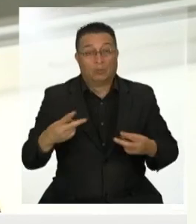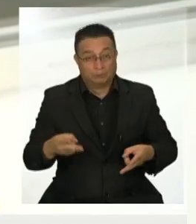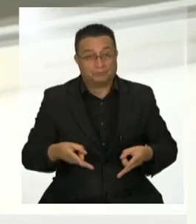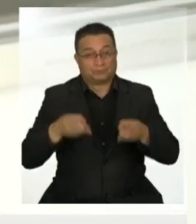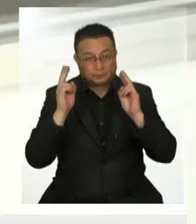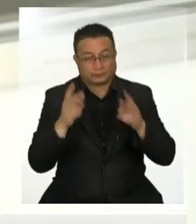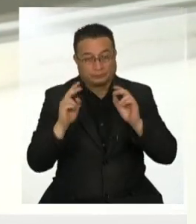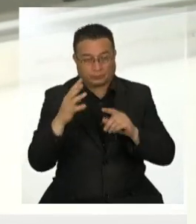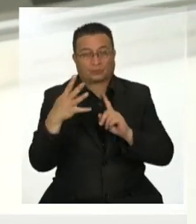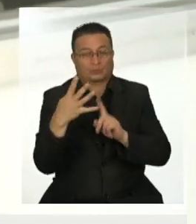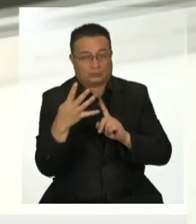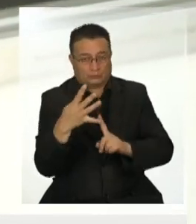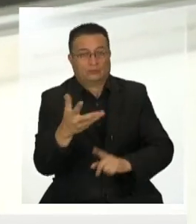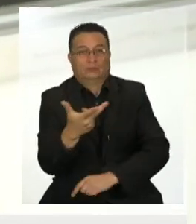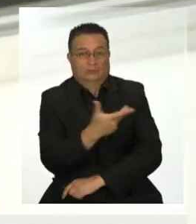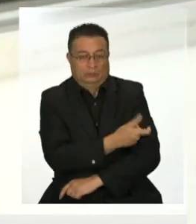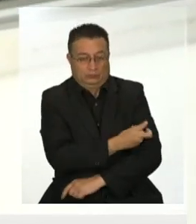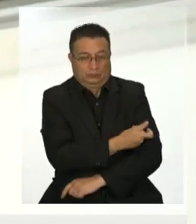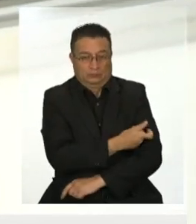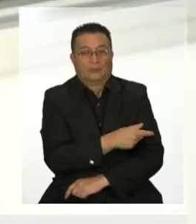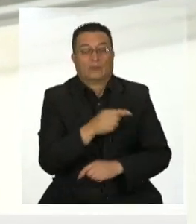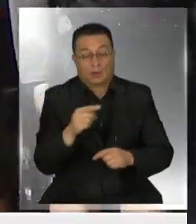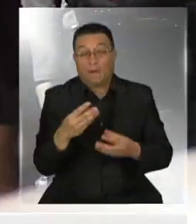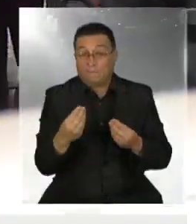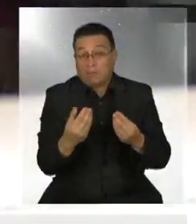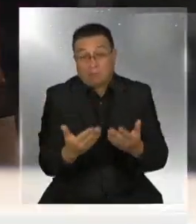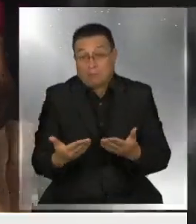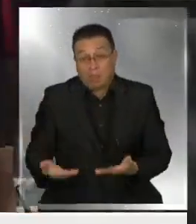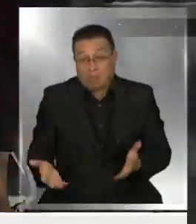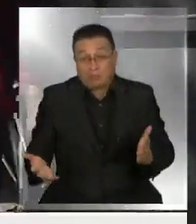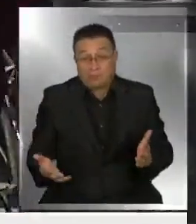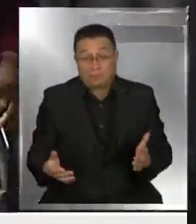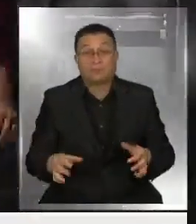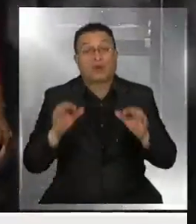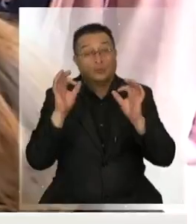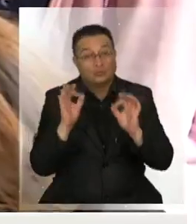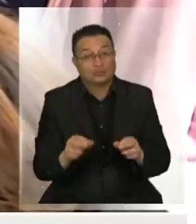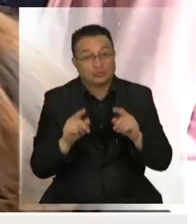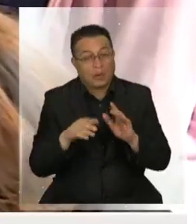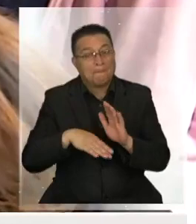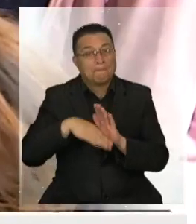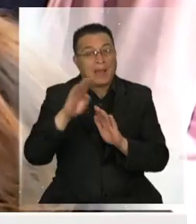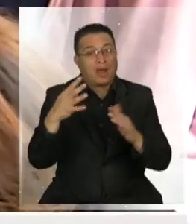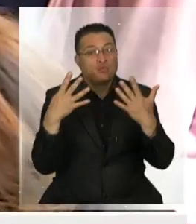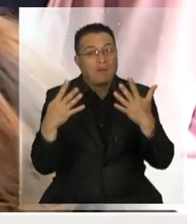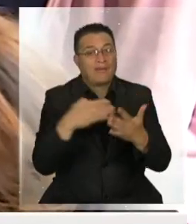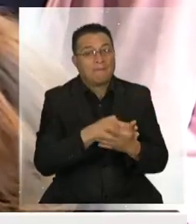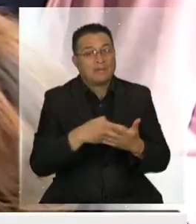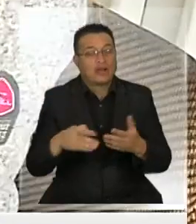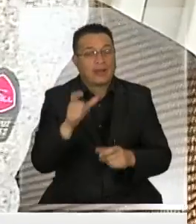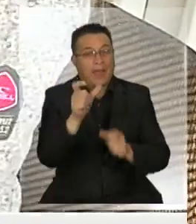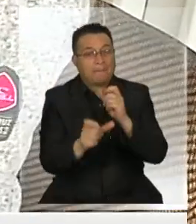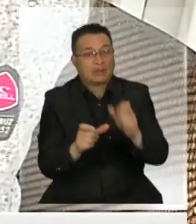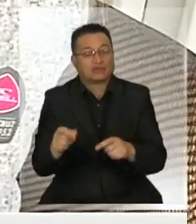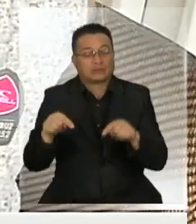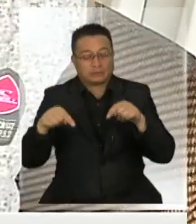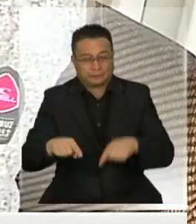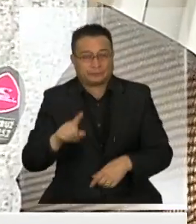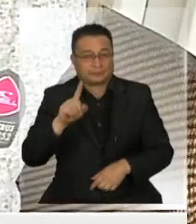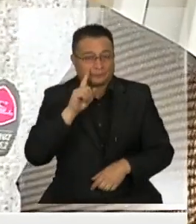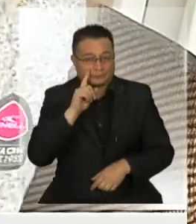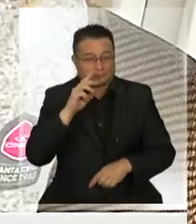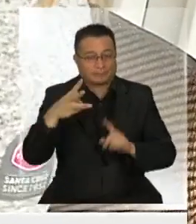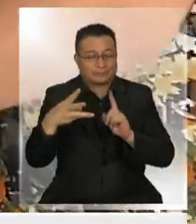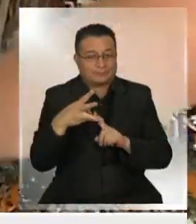una cuarta dosis, yo creo que siempre es bienvenido. Y justamente son las más de 9 millones de personas que actualmente cuentan con la